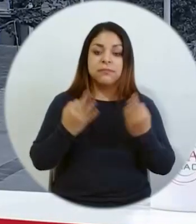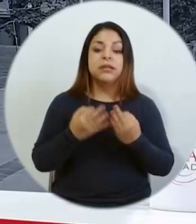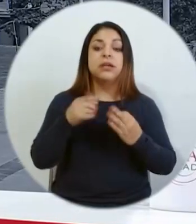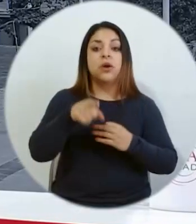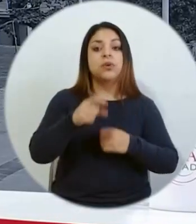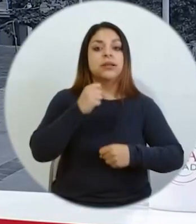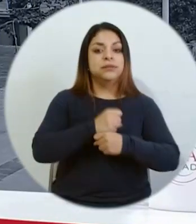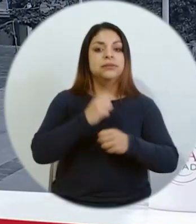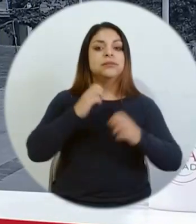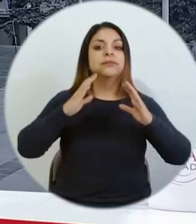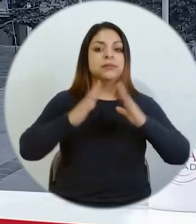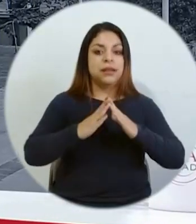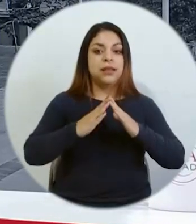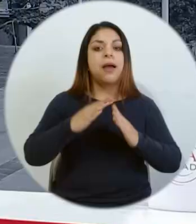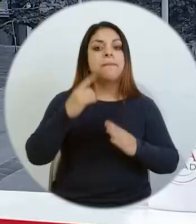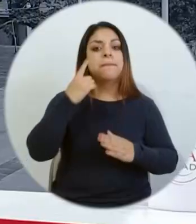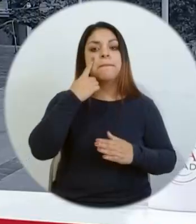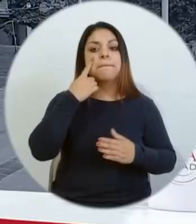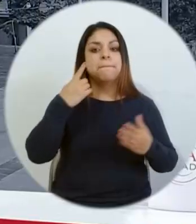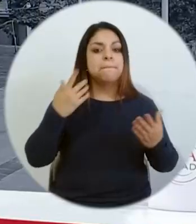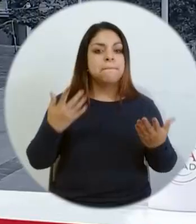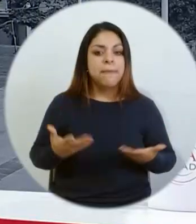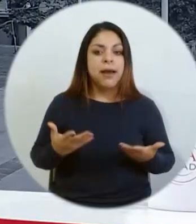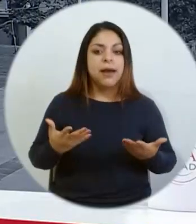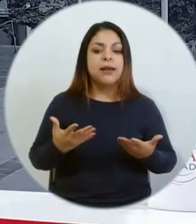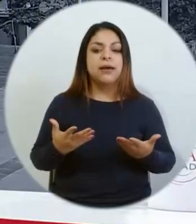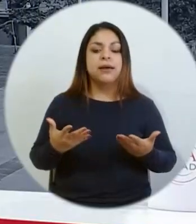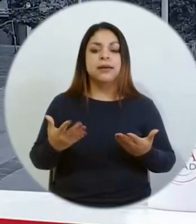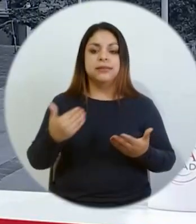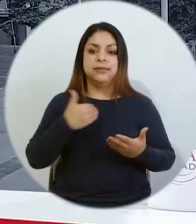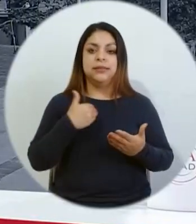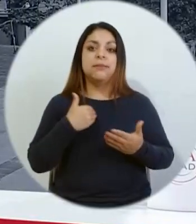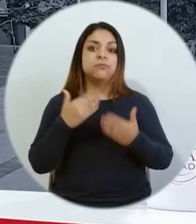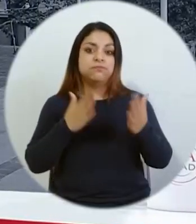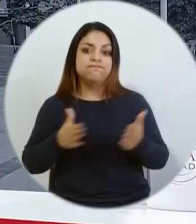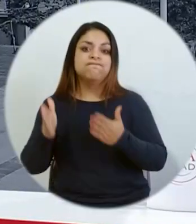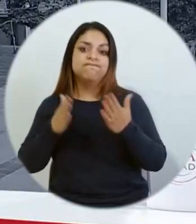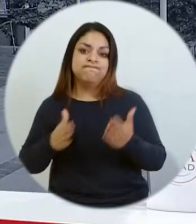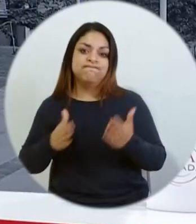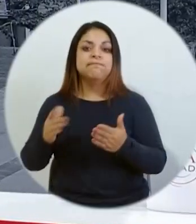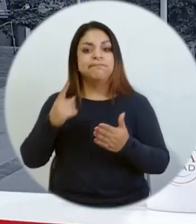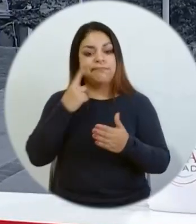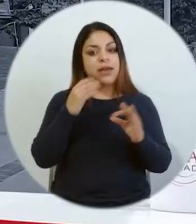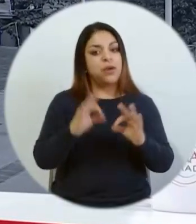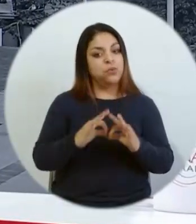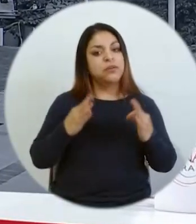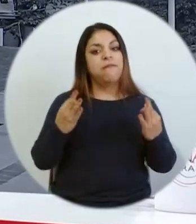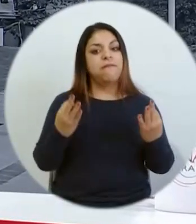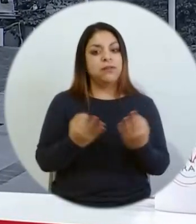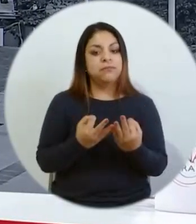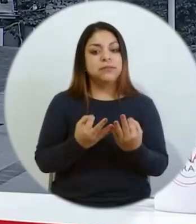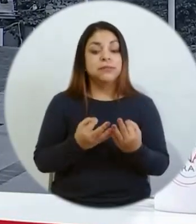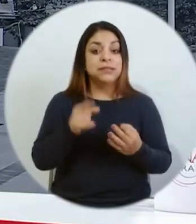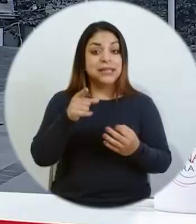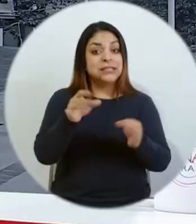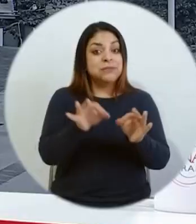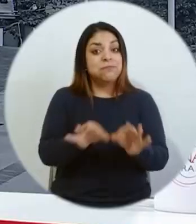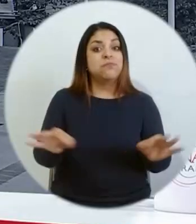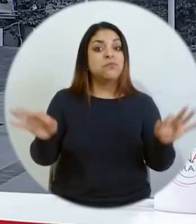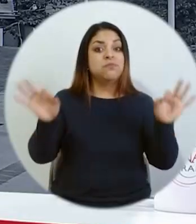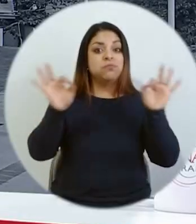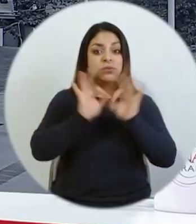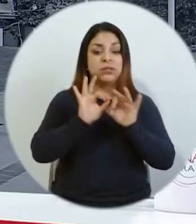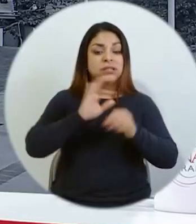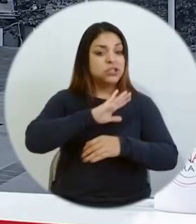una tarea para la que no llegamos preparados cuando creamos una familia. Entonces es muy importante